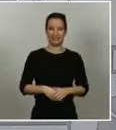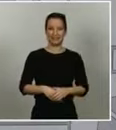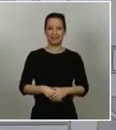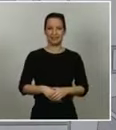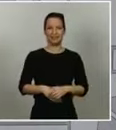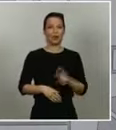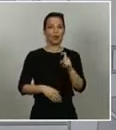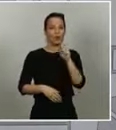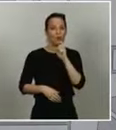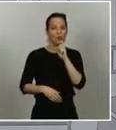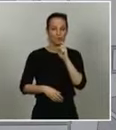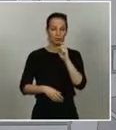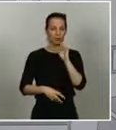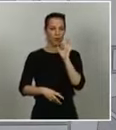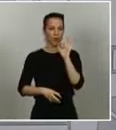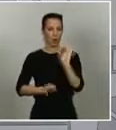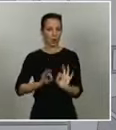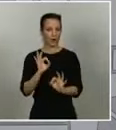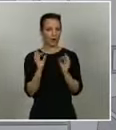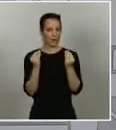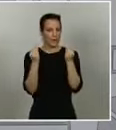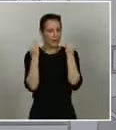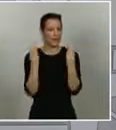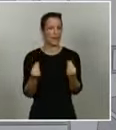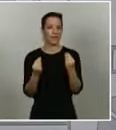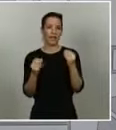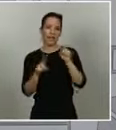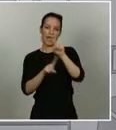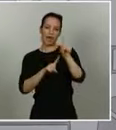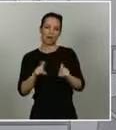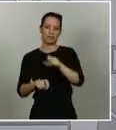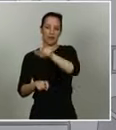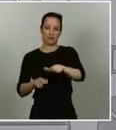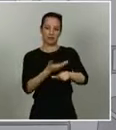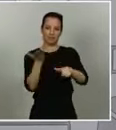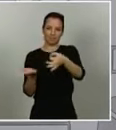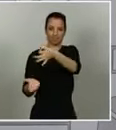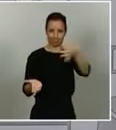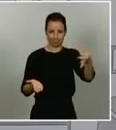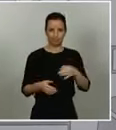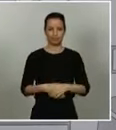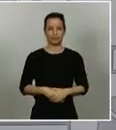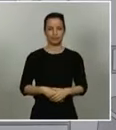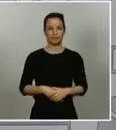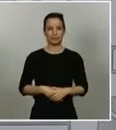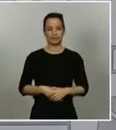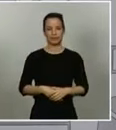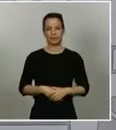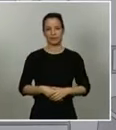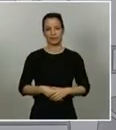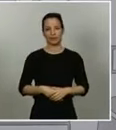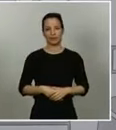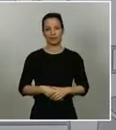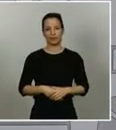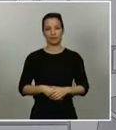estricta una encuesta correcta de la población. Creemos que es uno de los estudios más sólidos que se